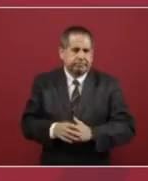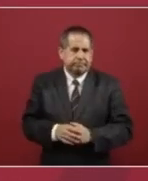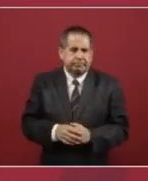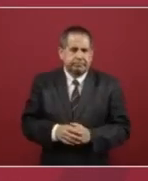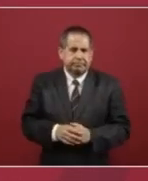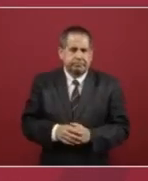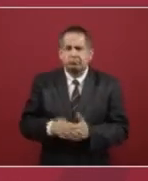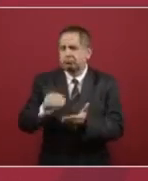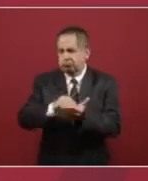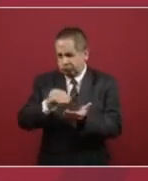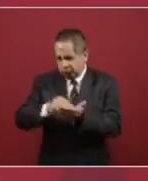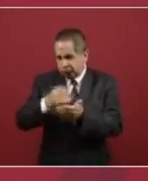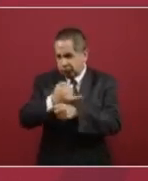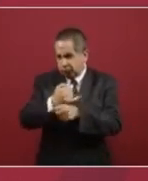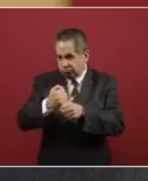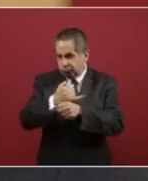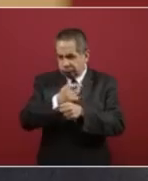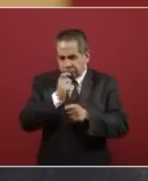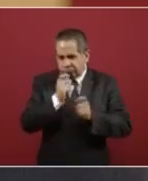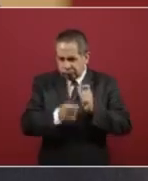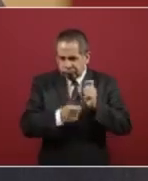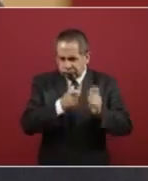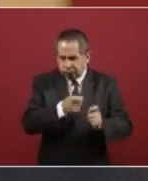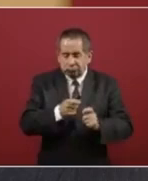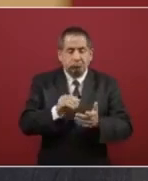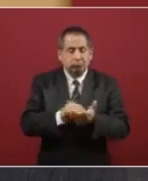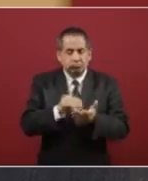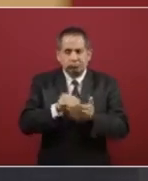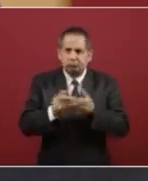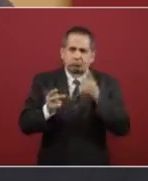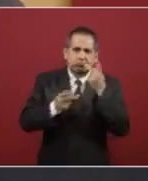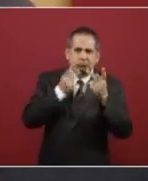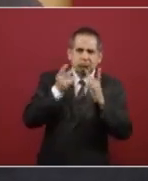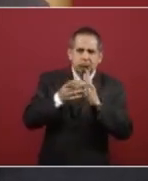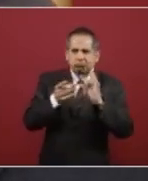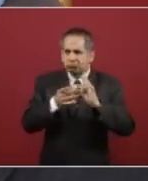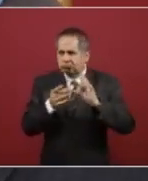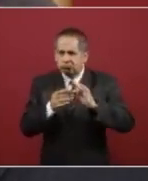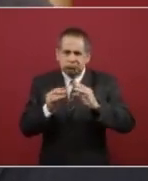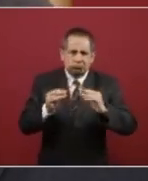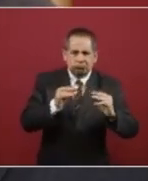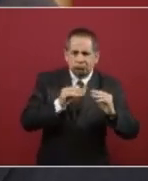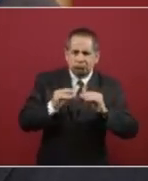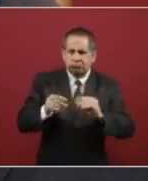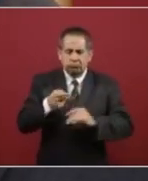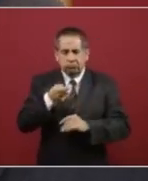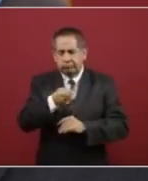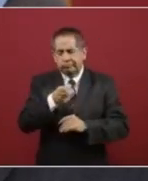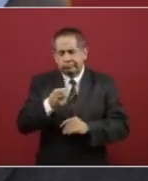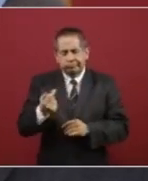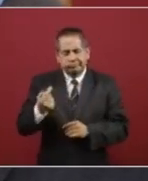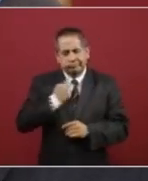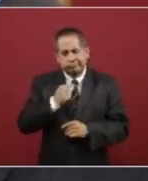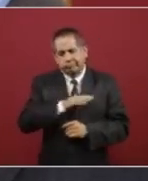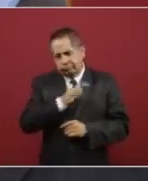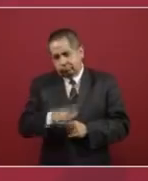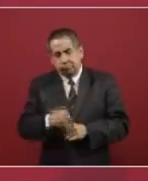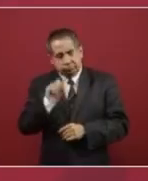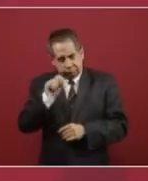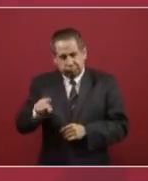Se sigue investigando, se sigue hablando sobre este crimen de